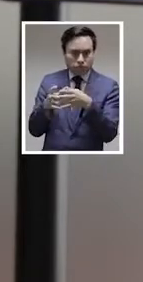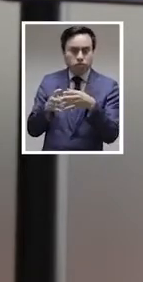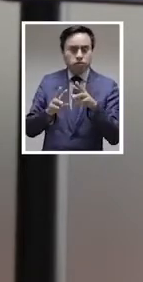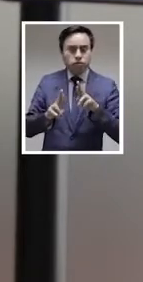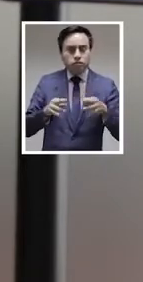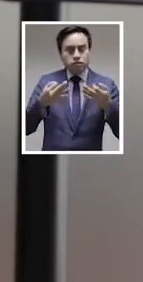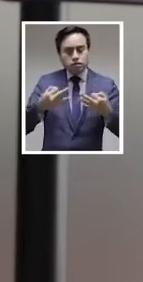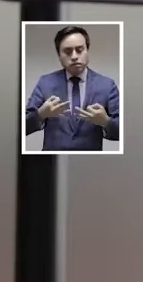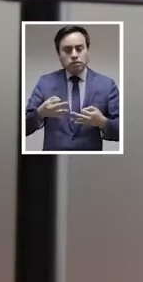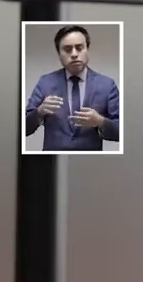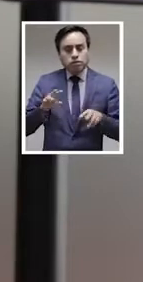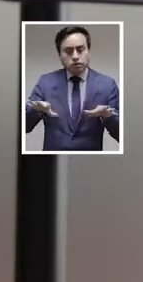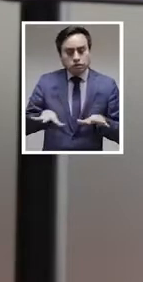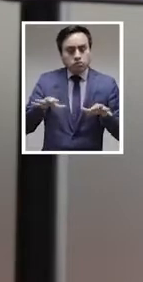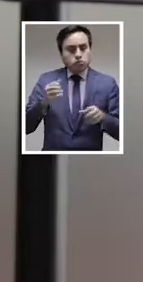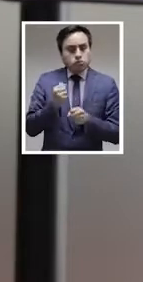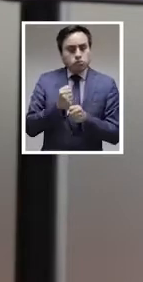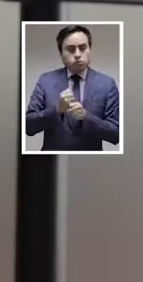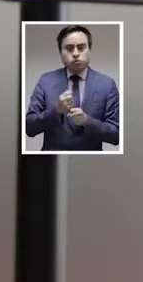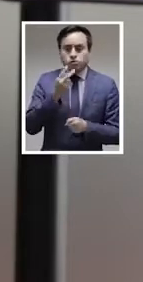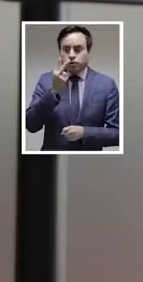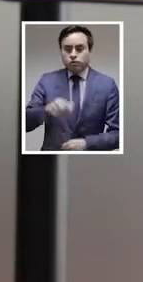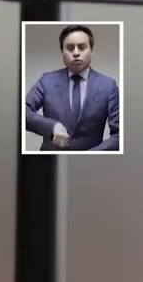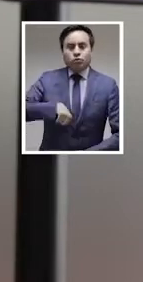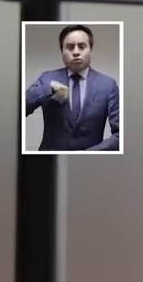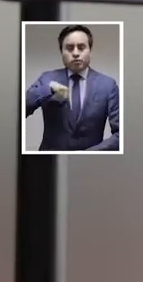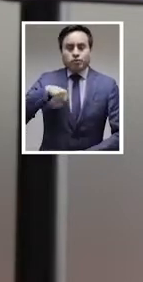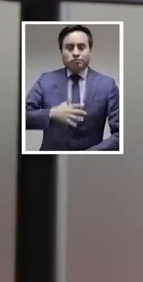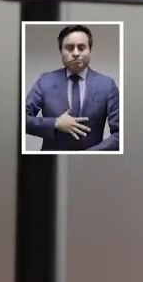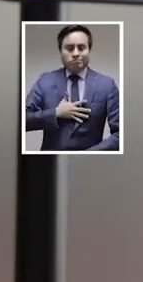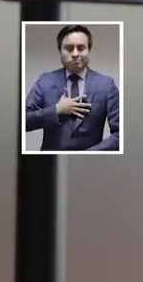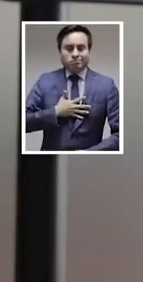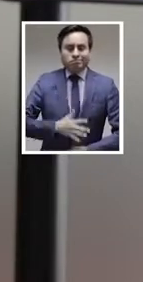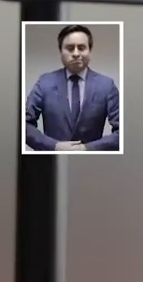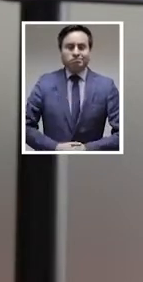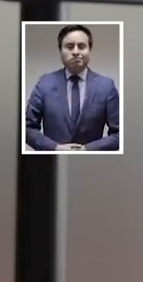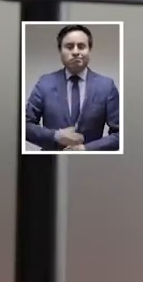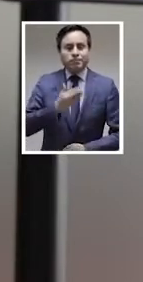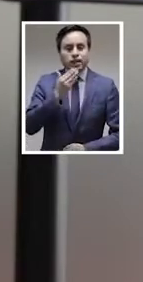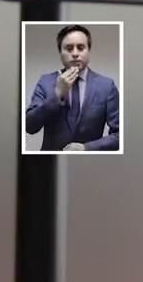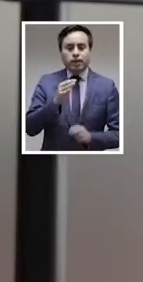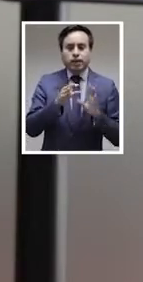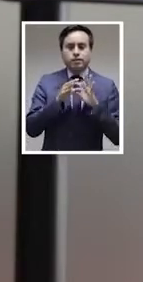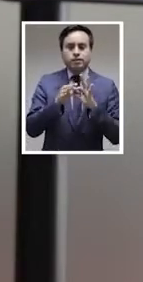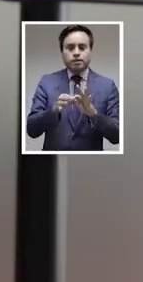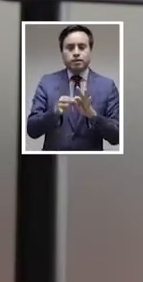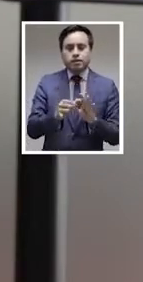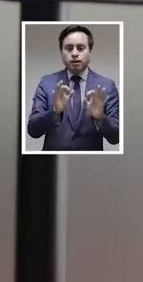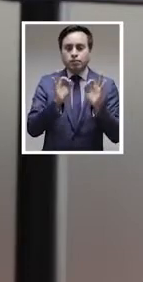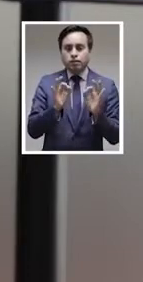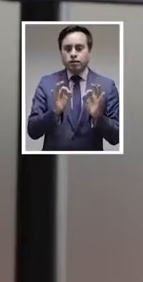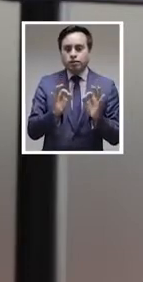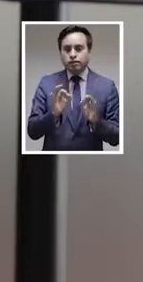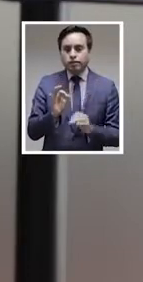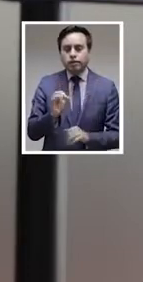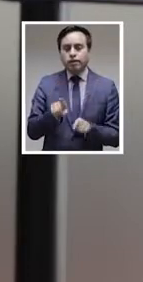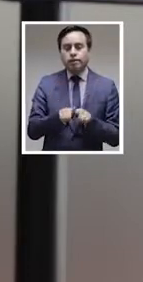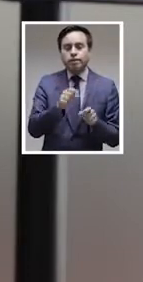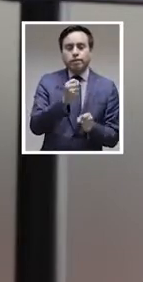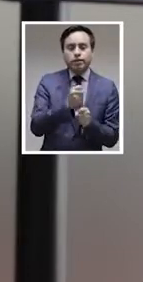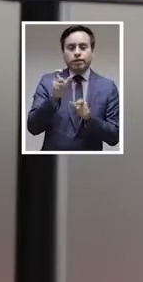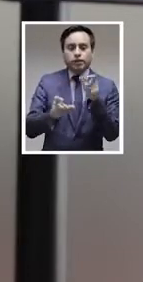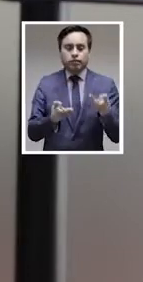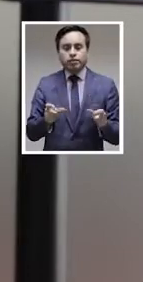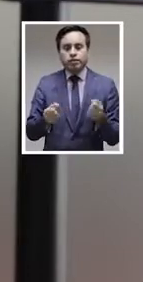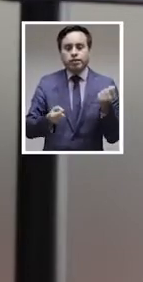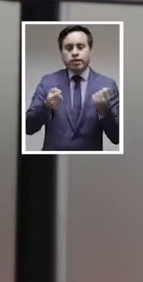una dedicación de la cual me siento muy orgullosa. Y quiero agradecer muy particularmente a los